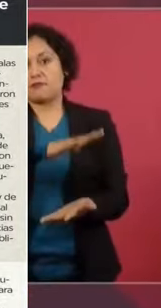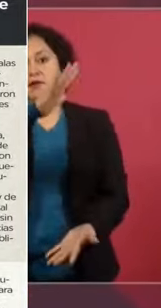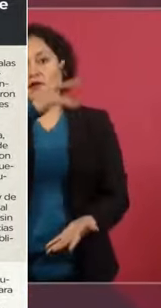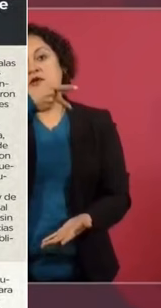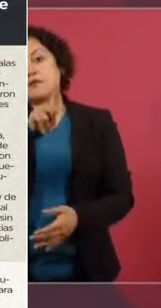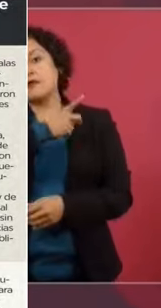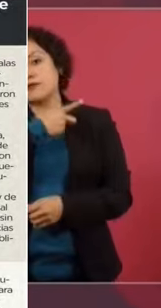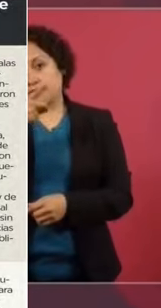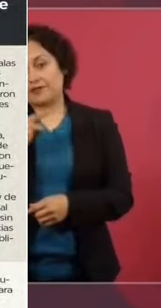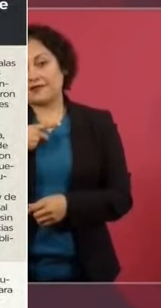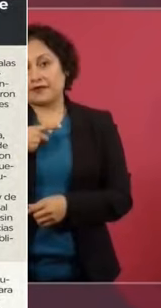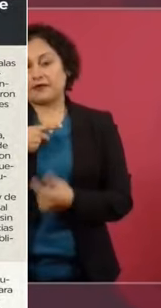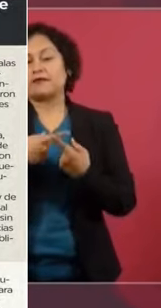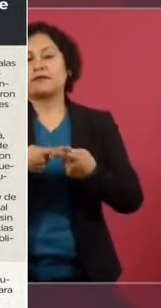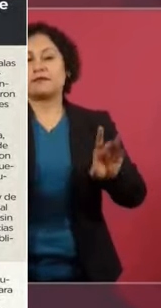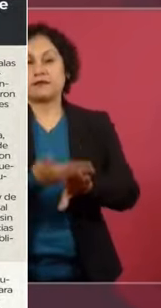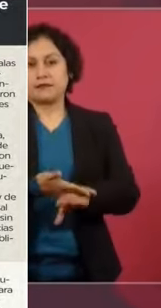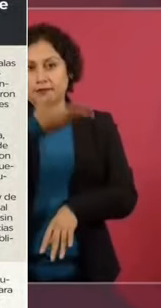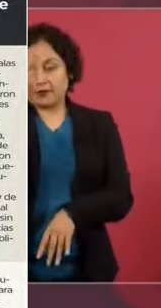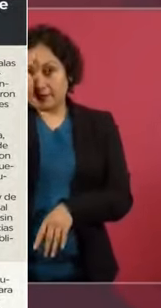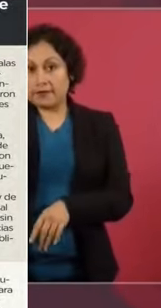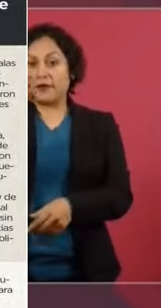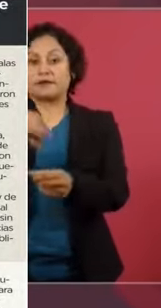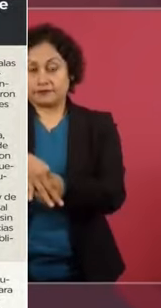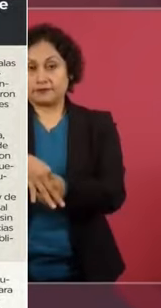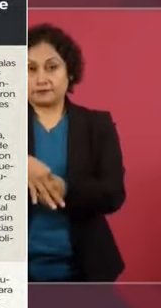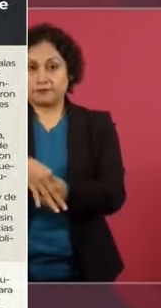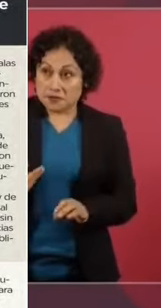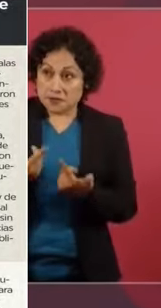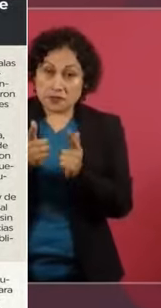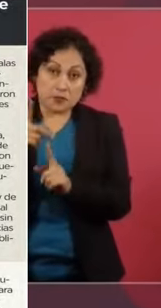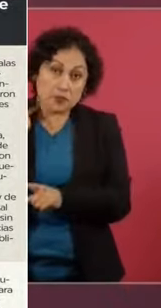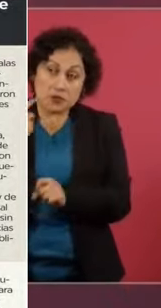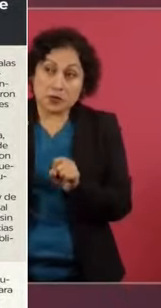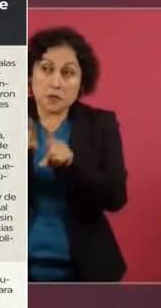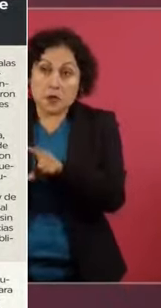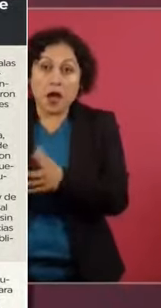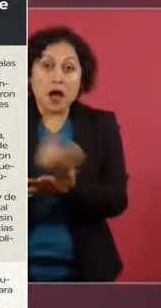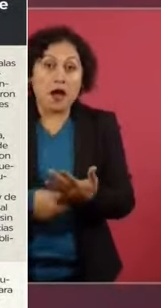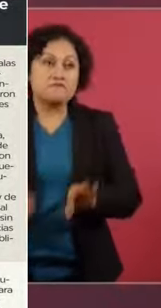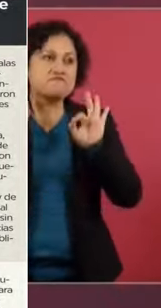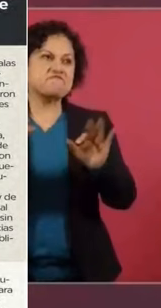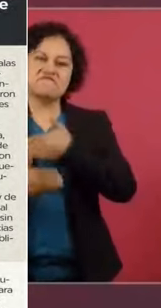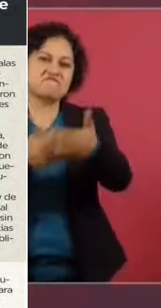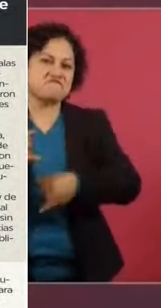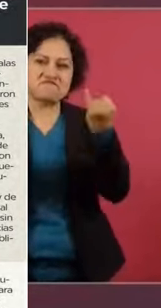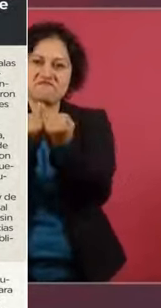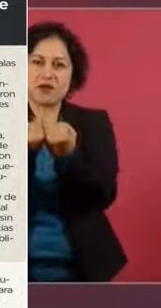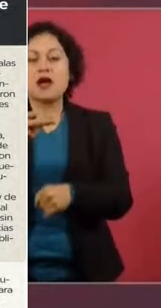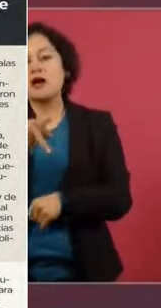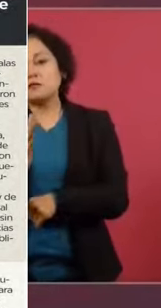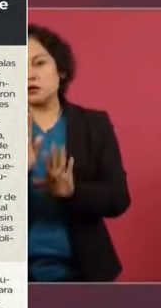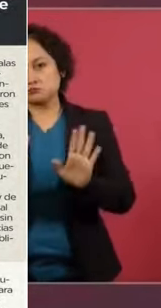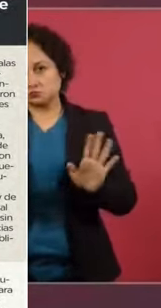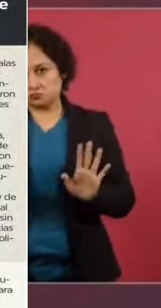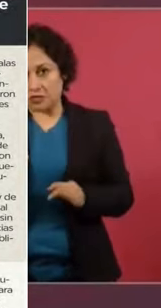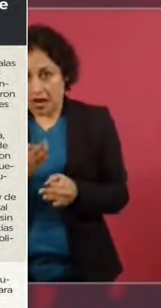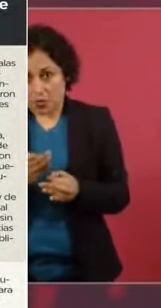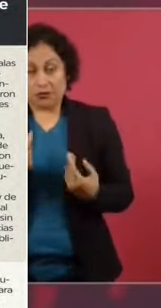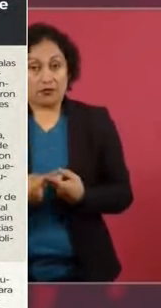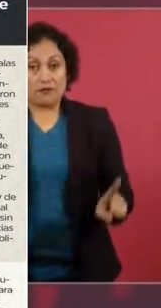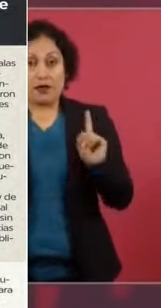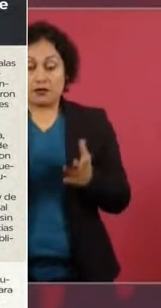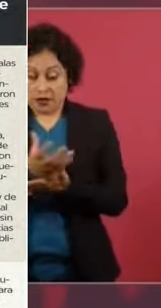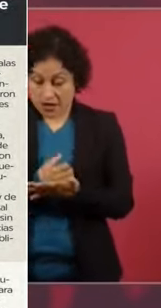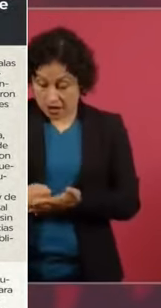se requiere para esto y se requiere también para reformar la Constitución. Pero cuando hay democracia, pues hay que ganar la presidencia y